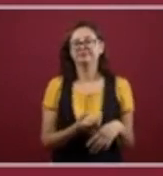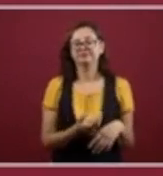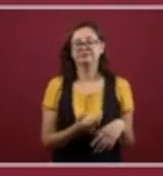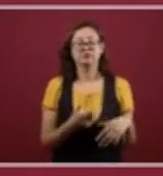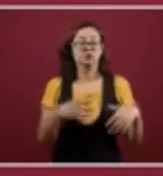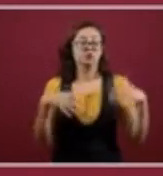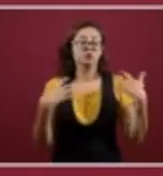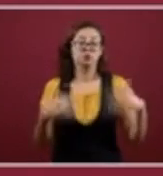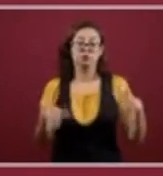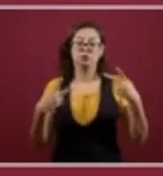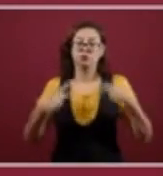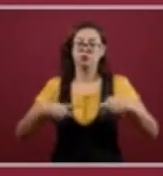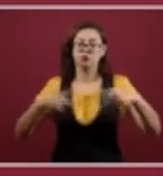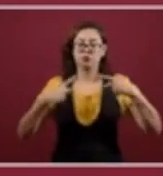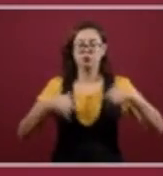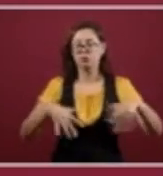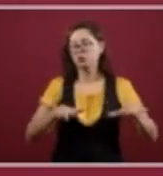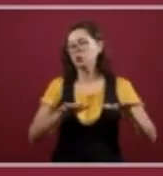finísimas personas